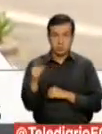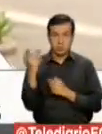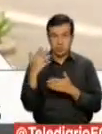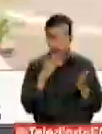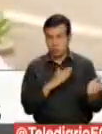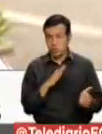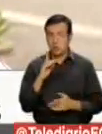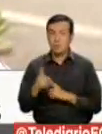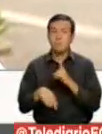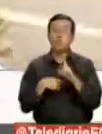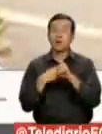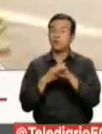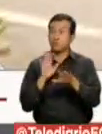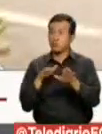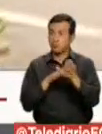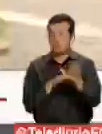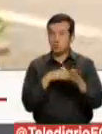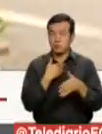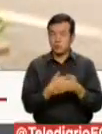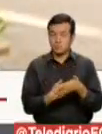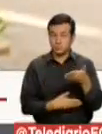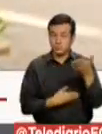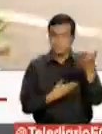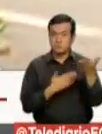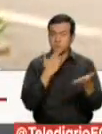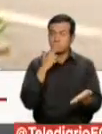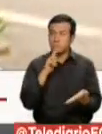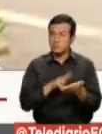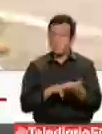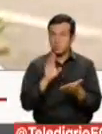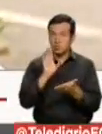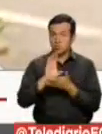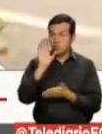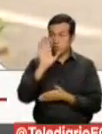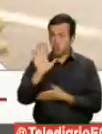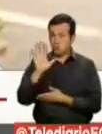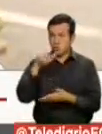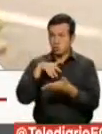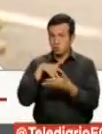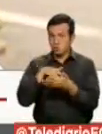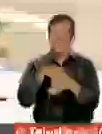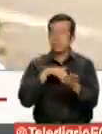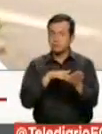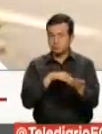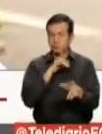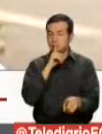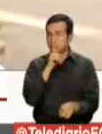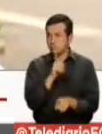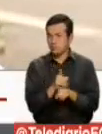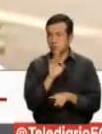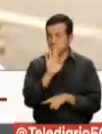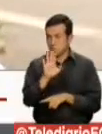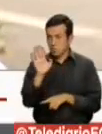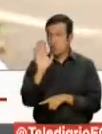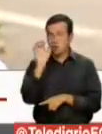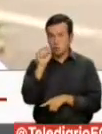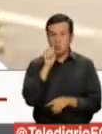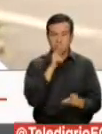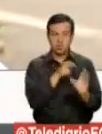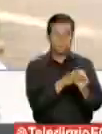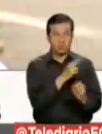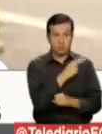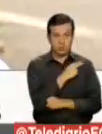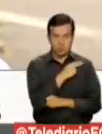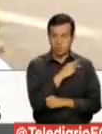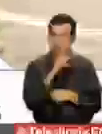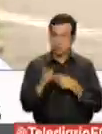trajo como respaldo a su petición una carta del colegio de donde ella estudia que avaliza para que haya el pre, me